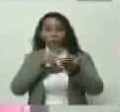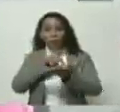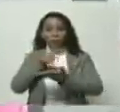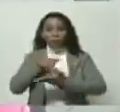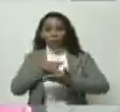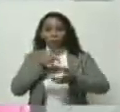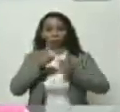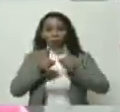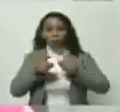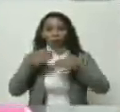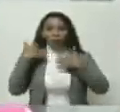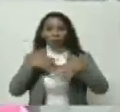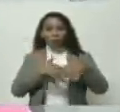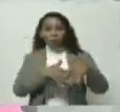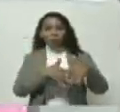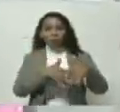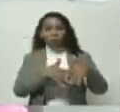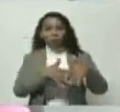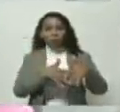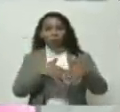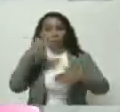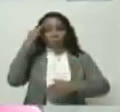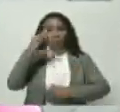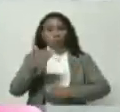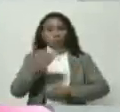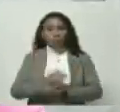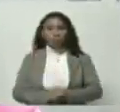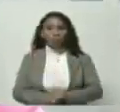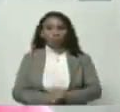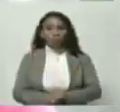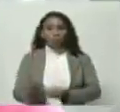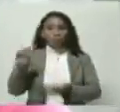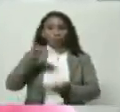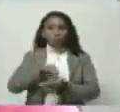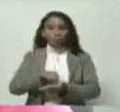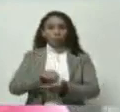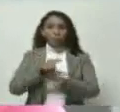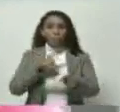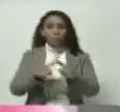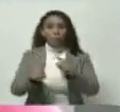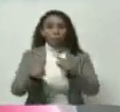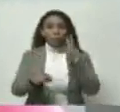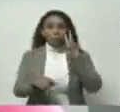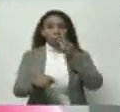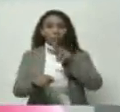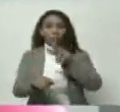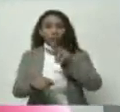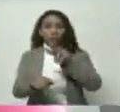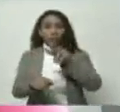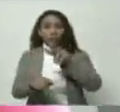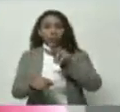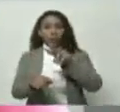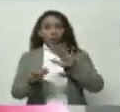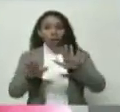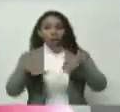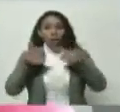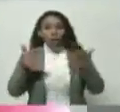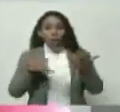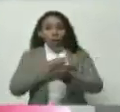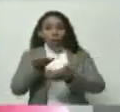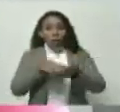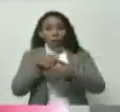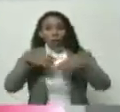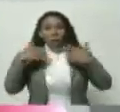algunos de ellos, del ejército iraní, pero si a ver, vamos, ¿cuál es el problema?